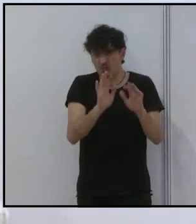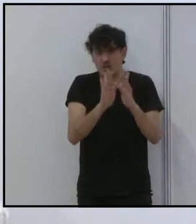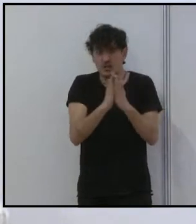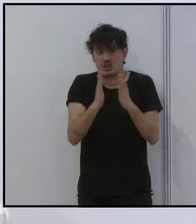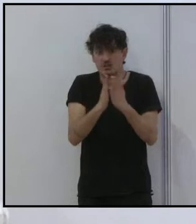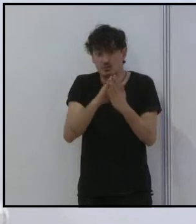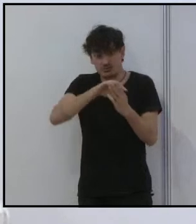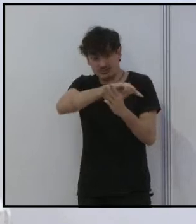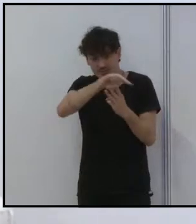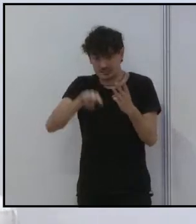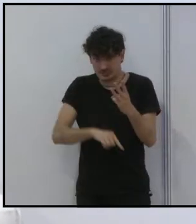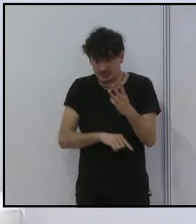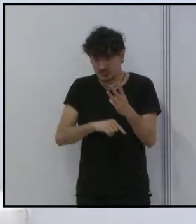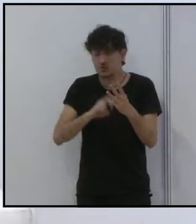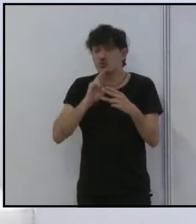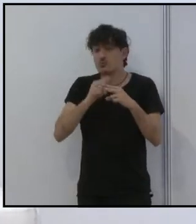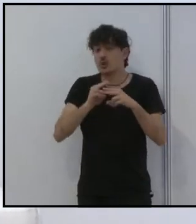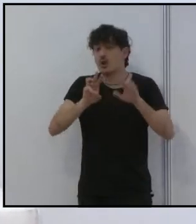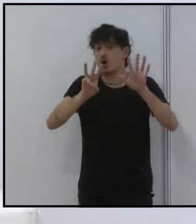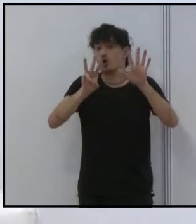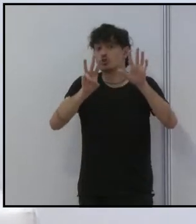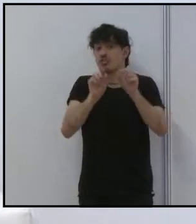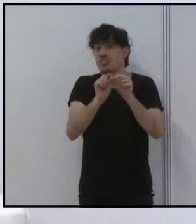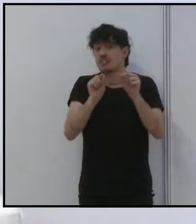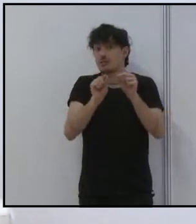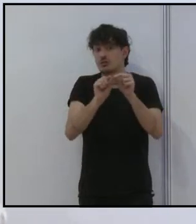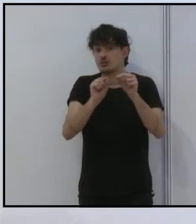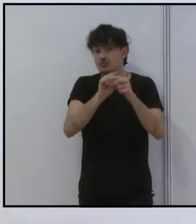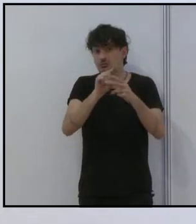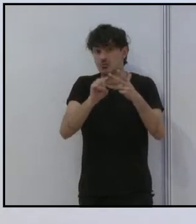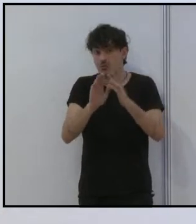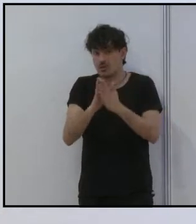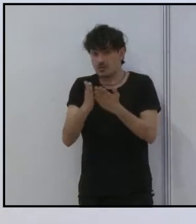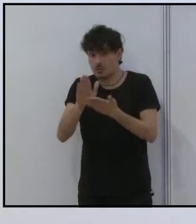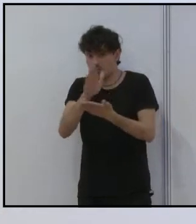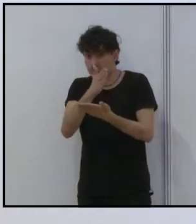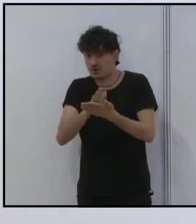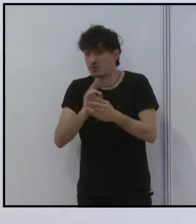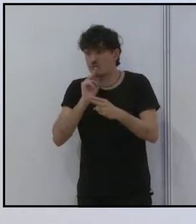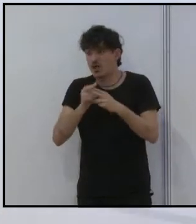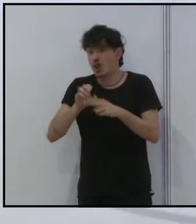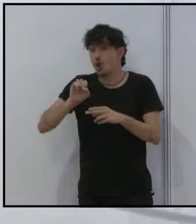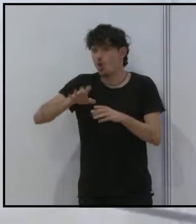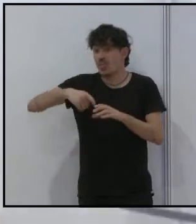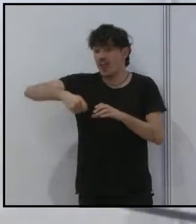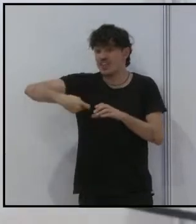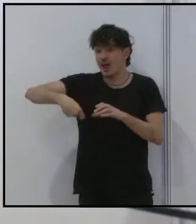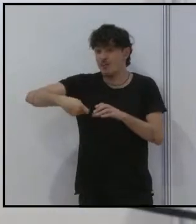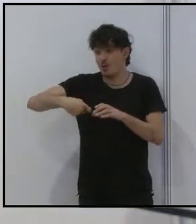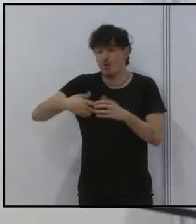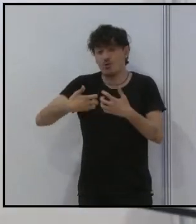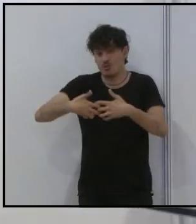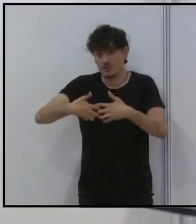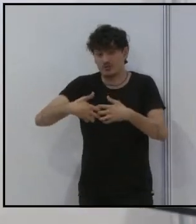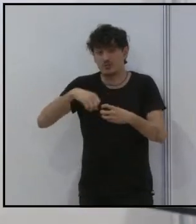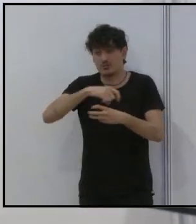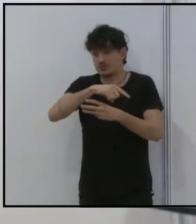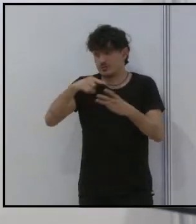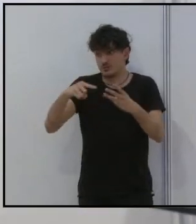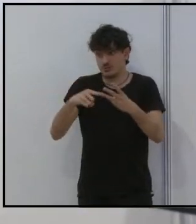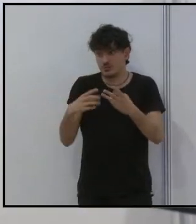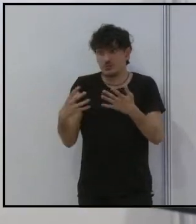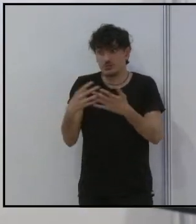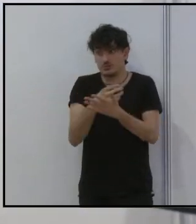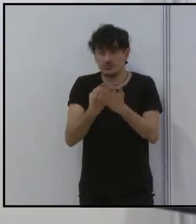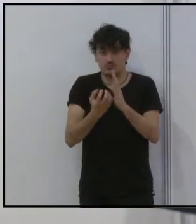8 centímetros, un libro de poesía, La luz de la dinamo, y una novela, Todo lo que arde. No